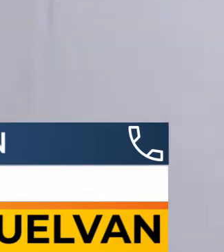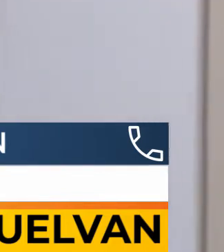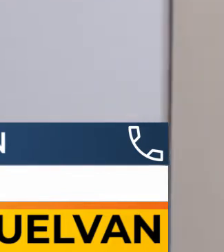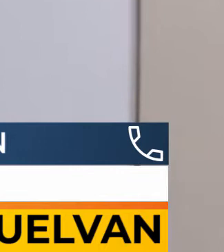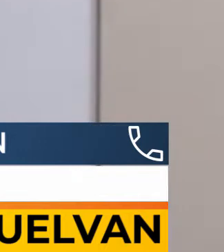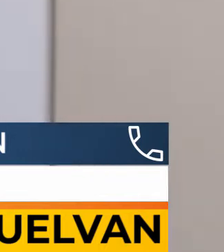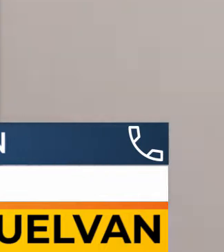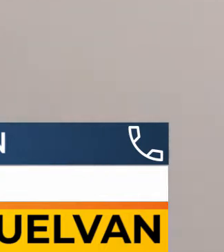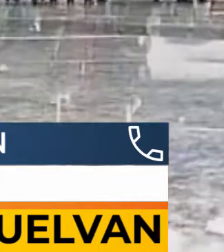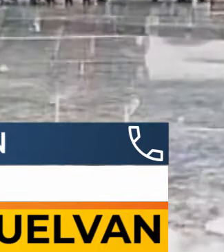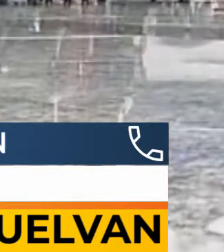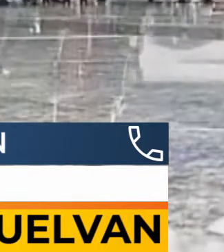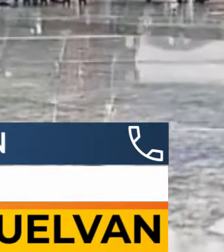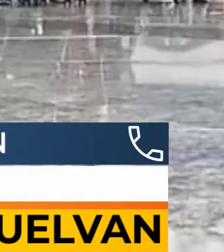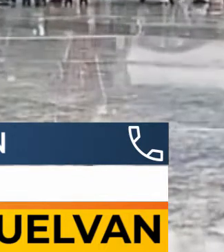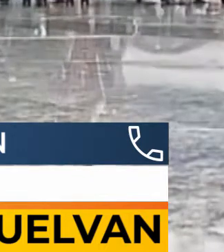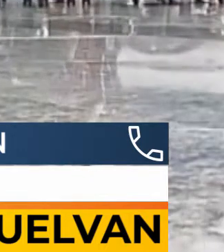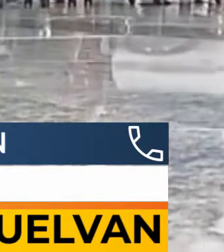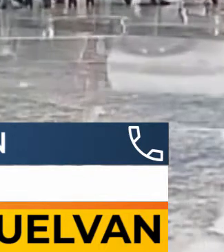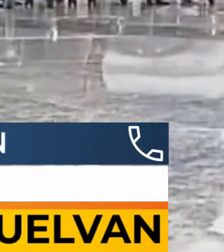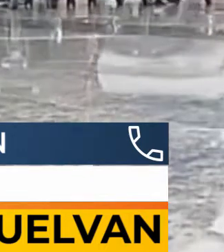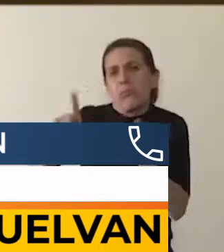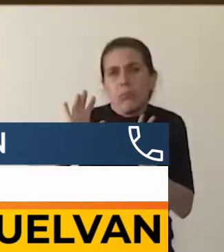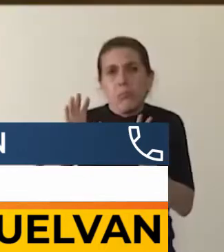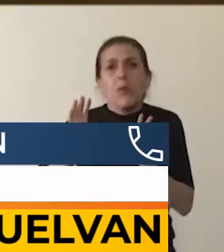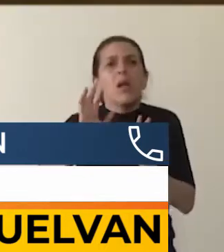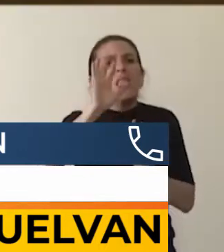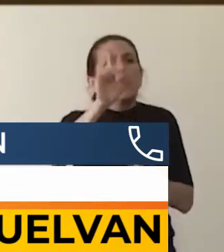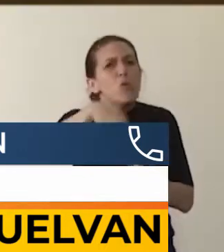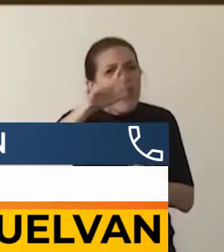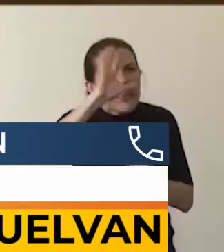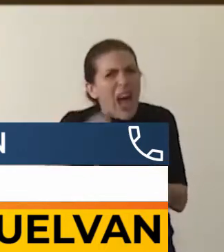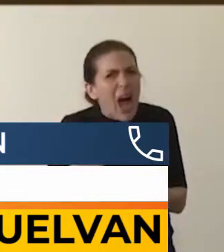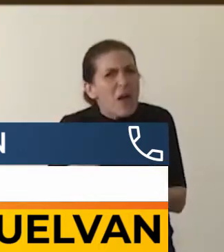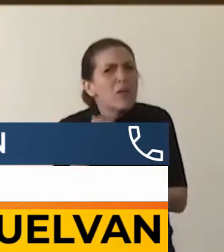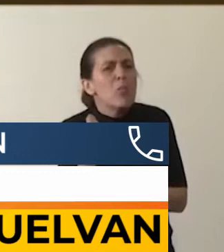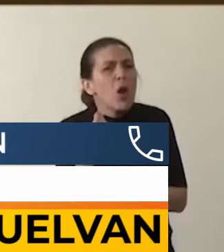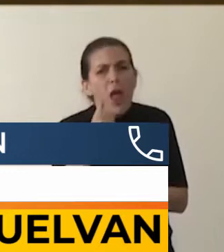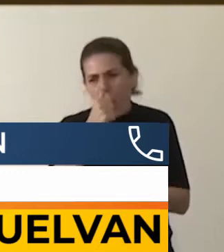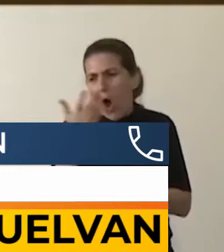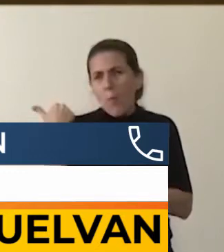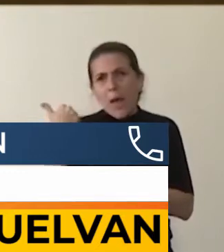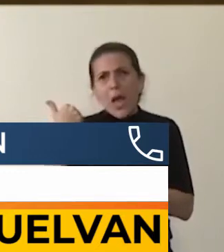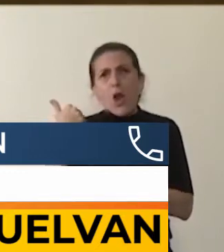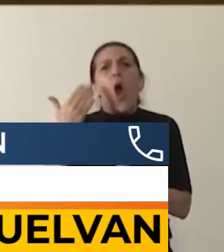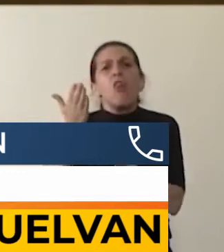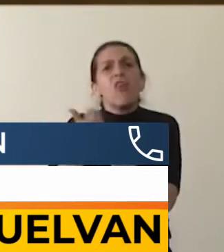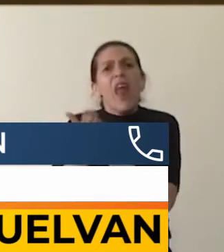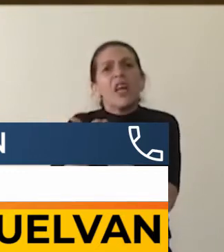el protocolo que nosotros hemos seguido es, bueno, a ver, cada uno que viajó y se infectó, veamos